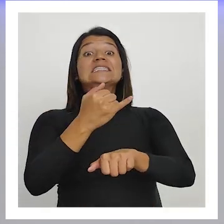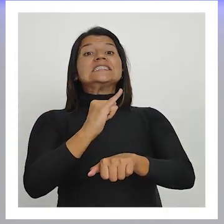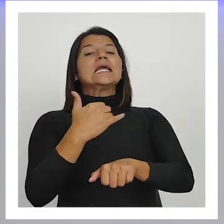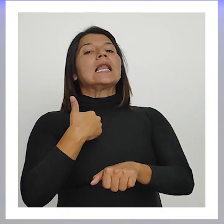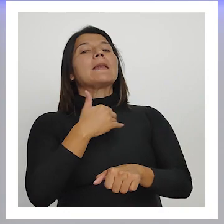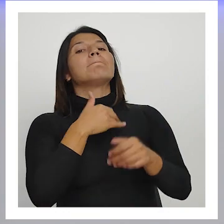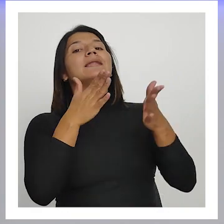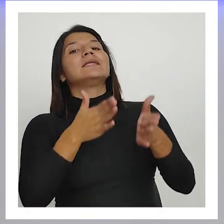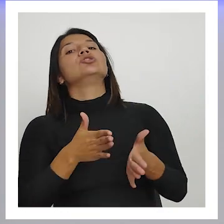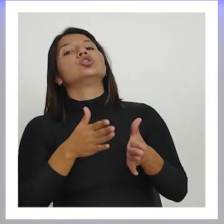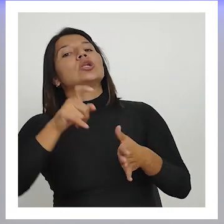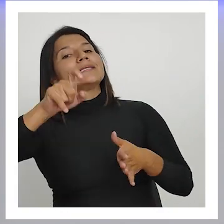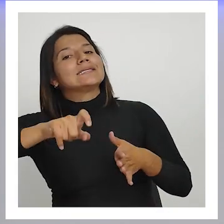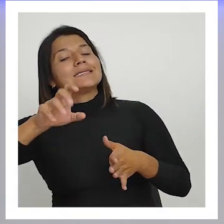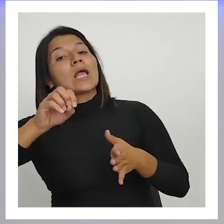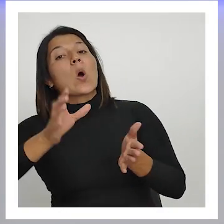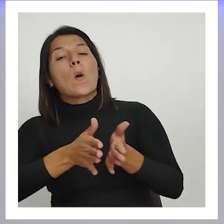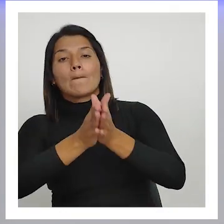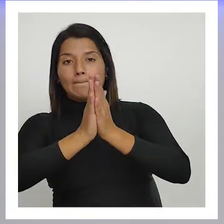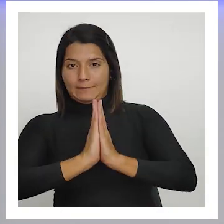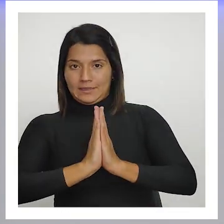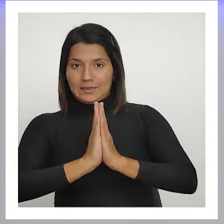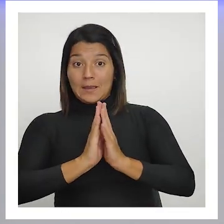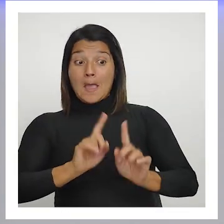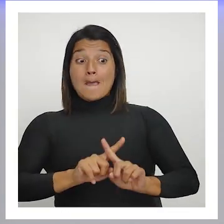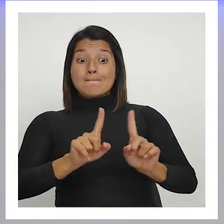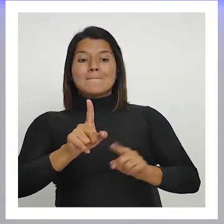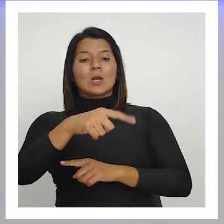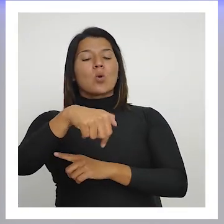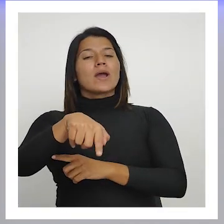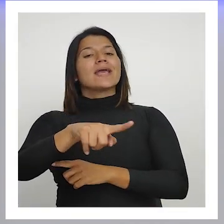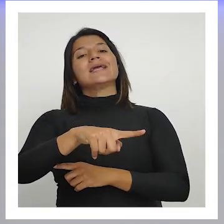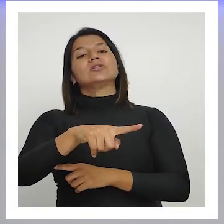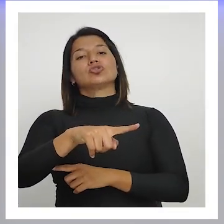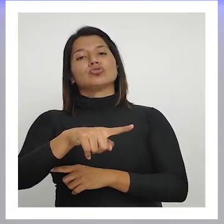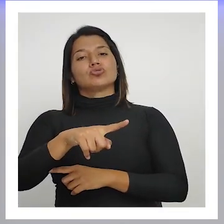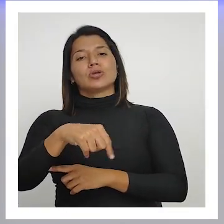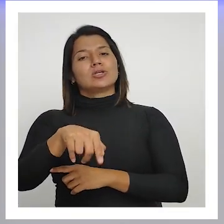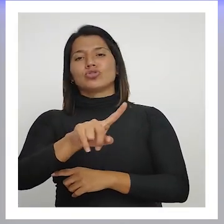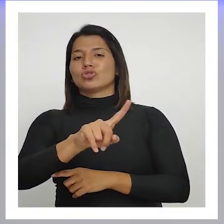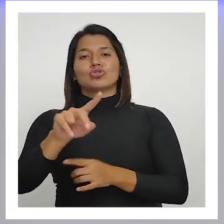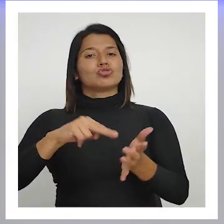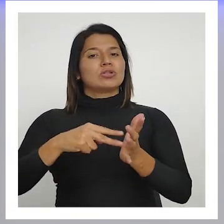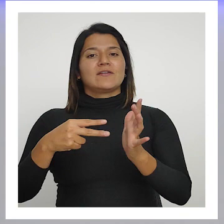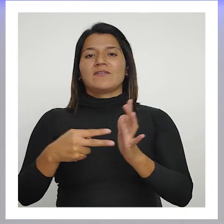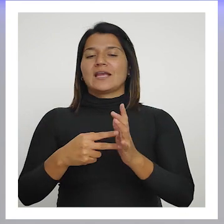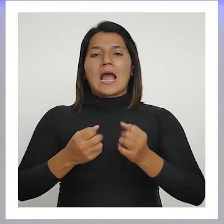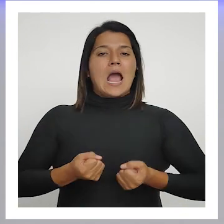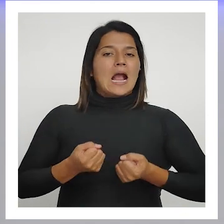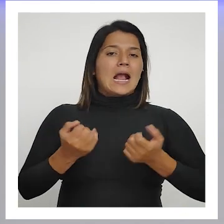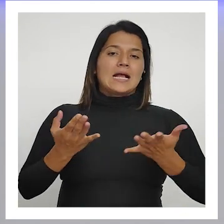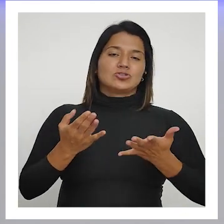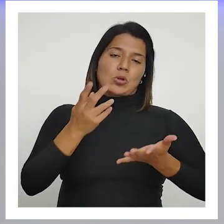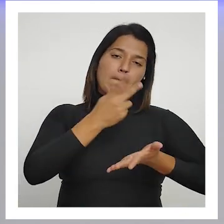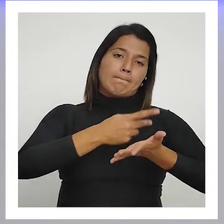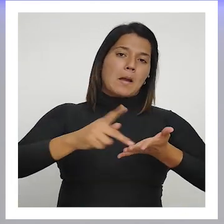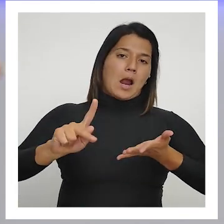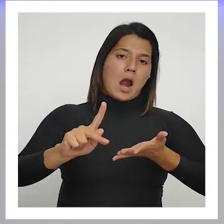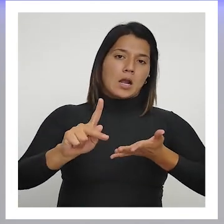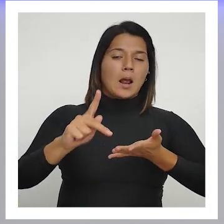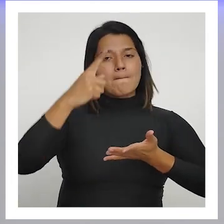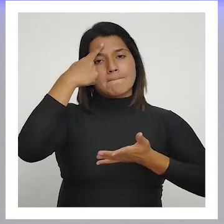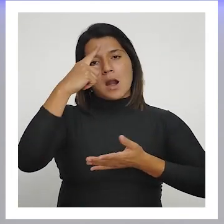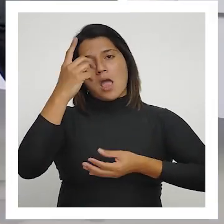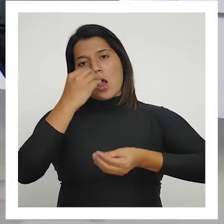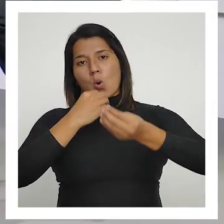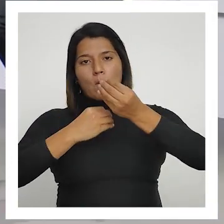es que no vendrían a significar, por ejemplo, un gasto en términos de dietas, ¿verdad? Bueno, y es que